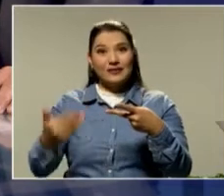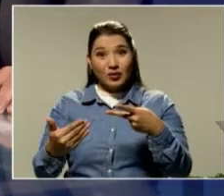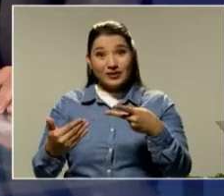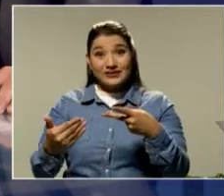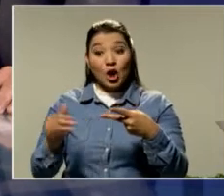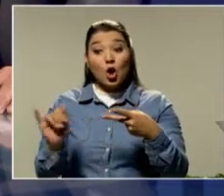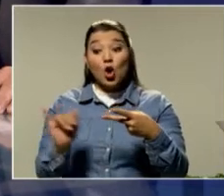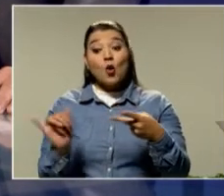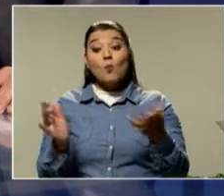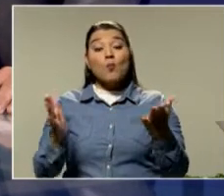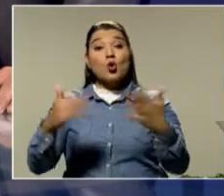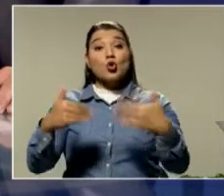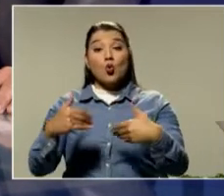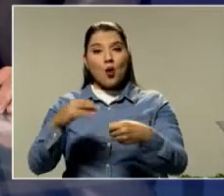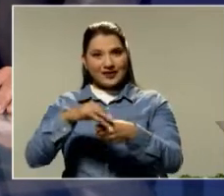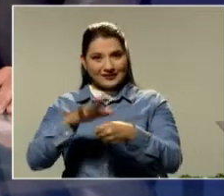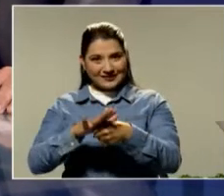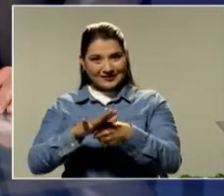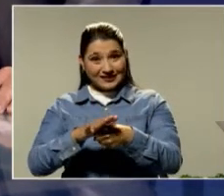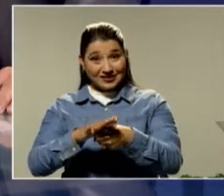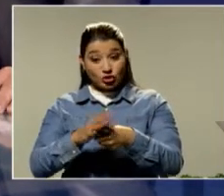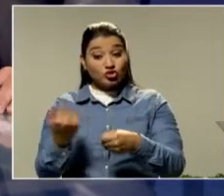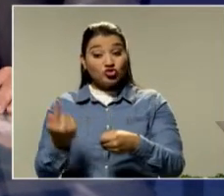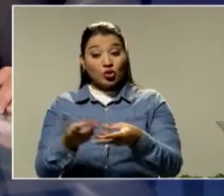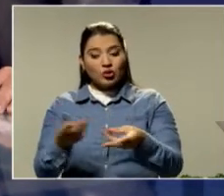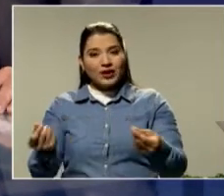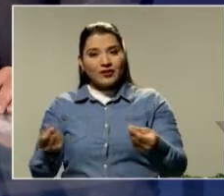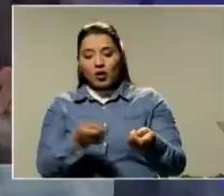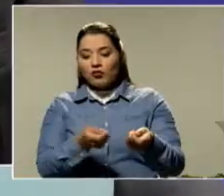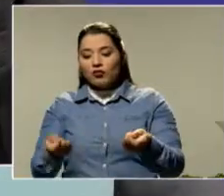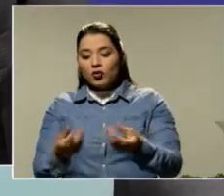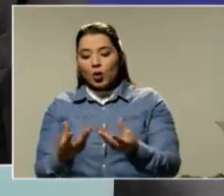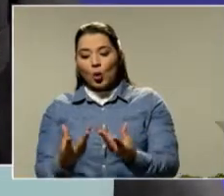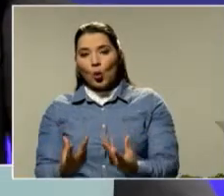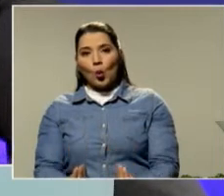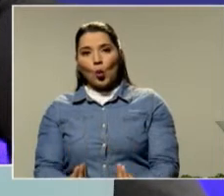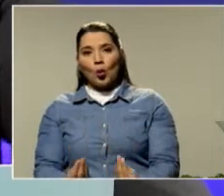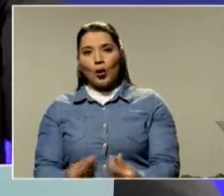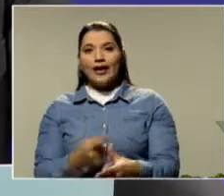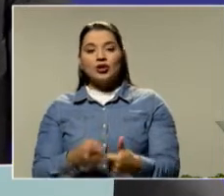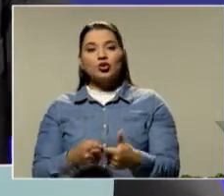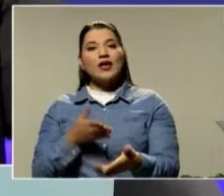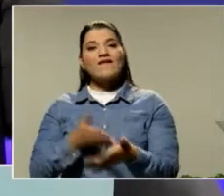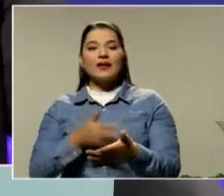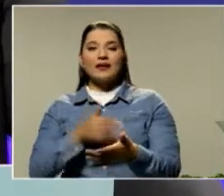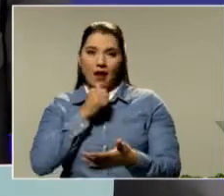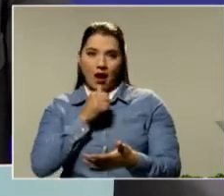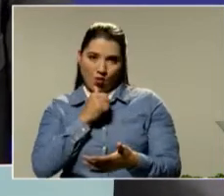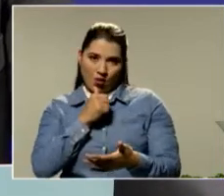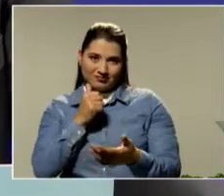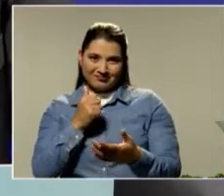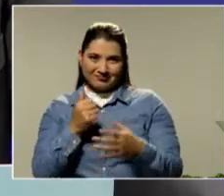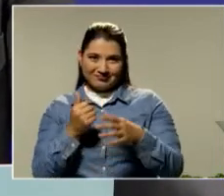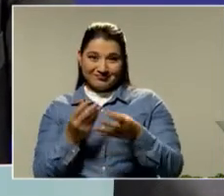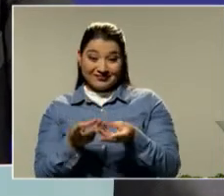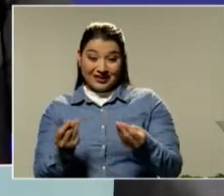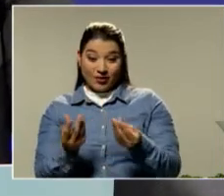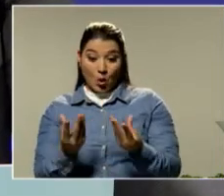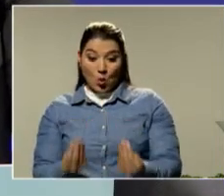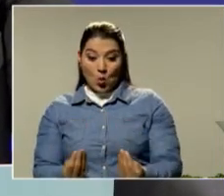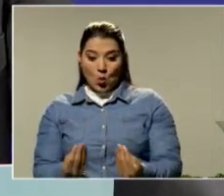llegar a las capas de agua subterránea y, por tanto, contaminar los acuíferos. Y eso